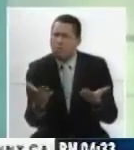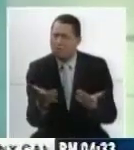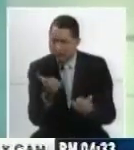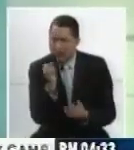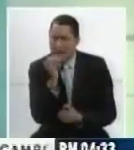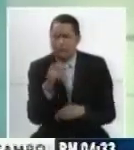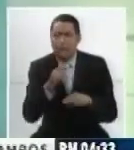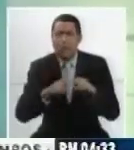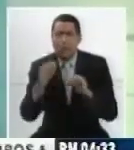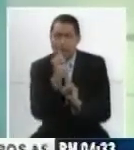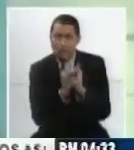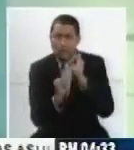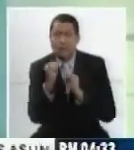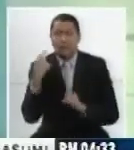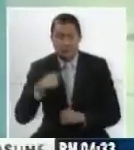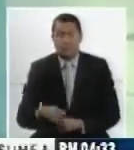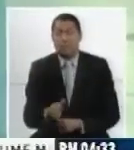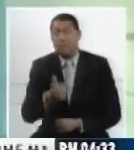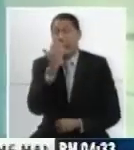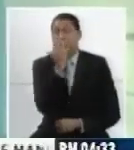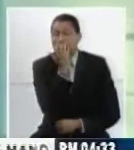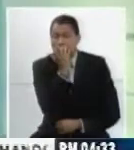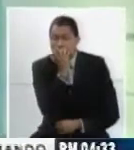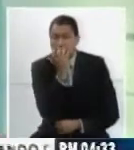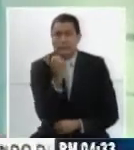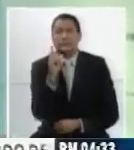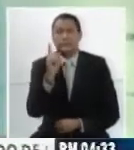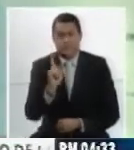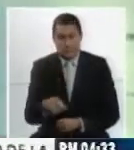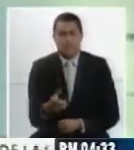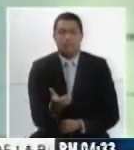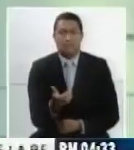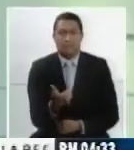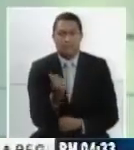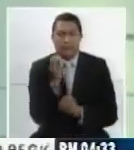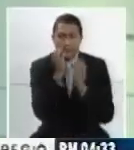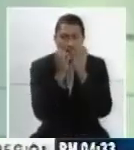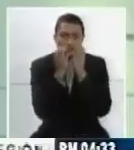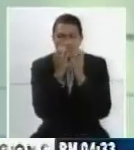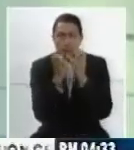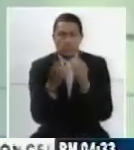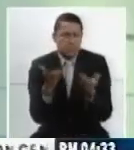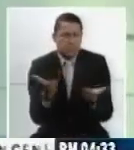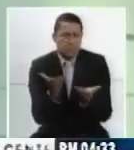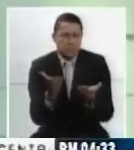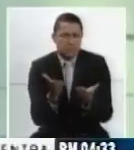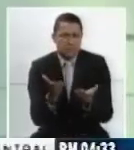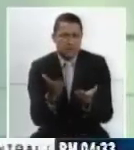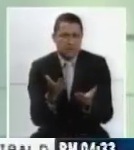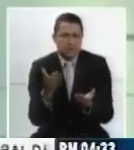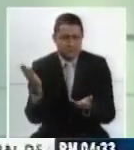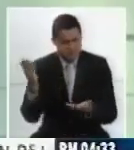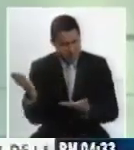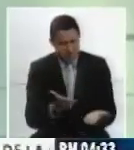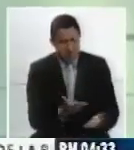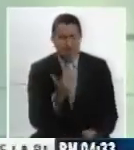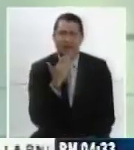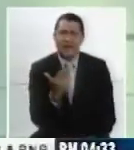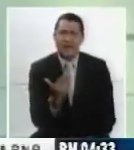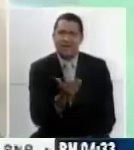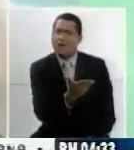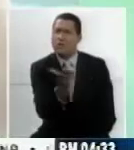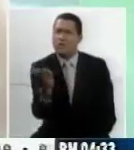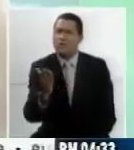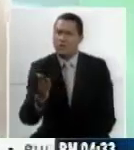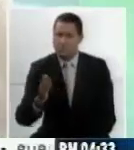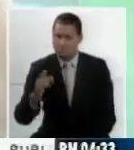la población infantil es la que más sufre de alergias y también, por supuesto, cuáles son las consecuencias que esto trae. Bienvenida. Gracias, gracias a ustedes